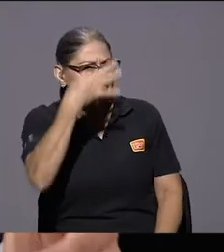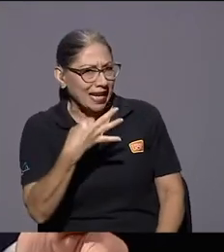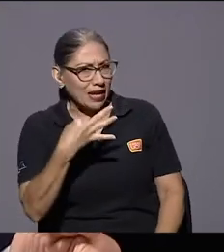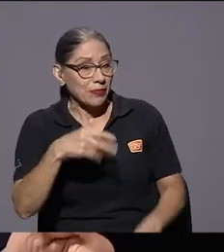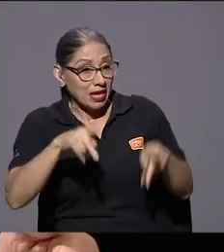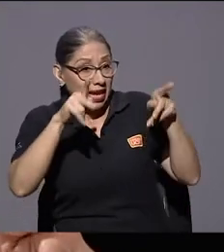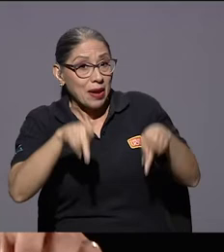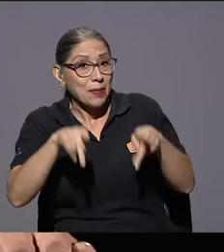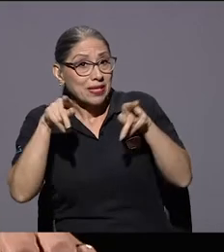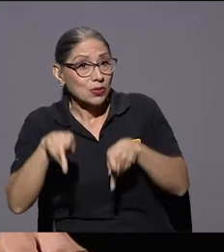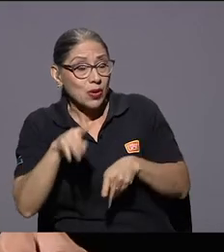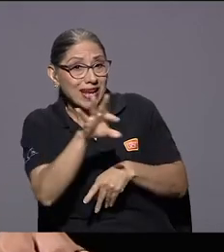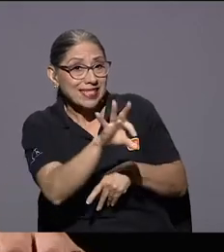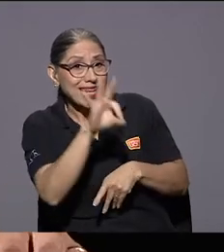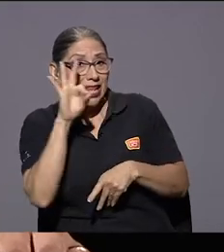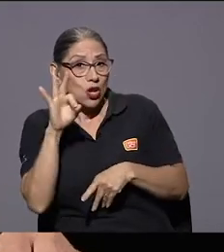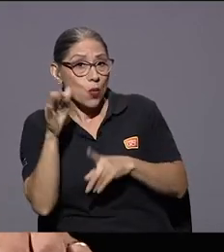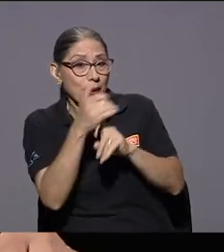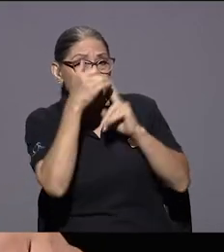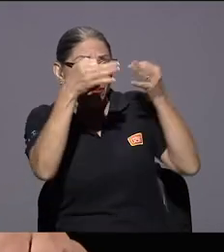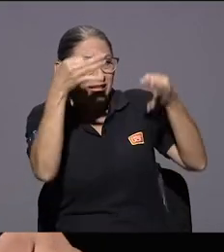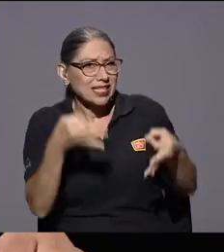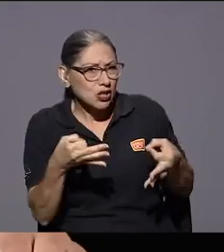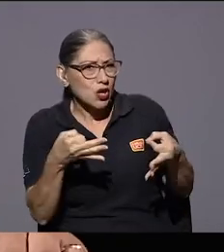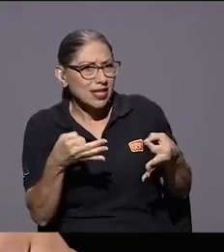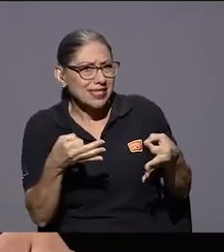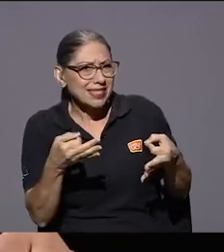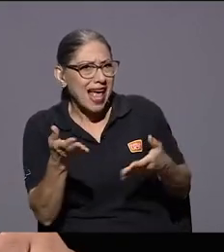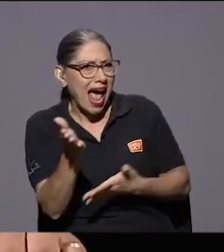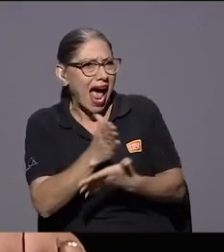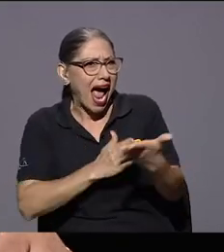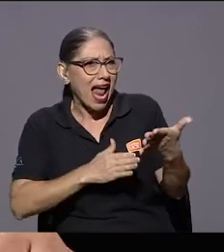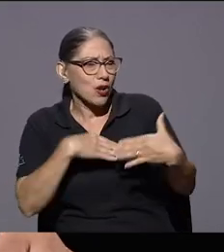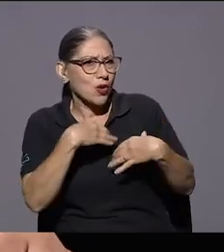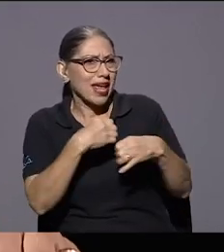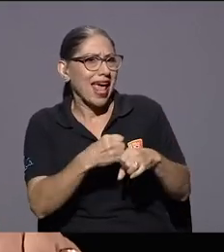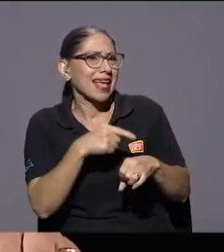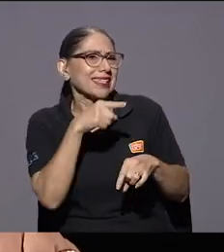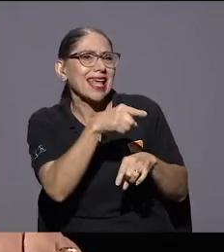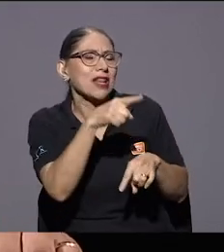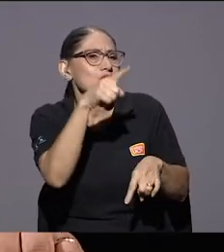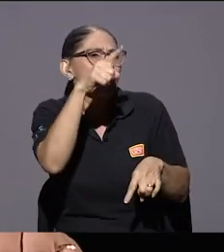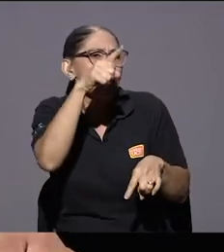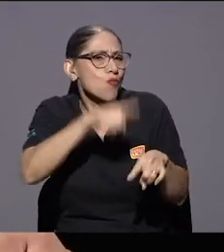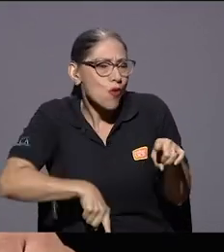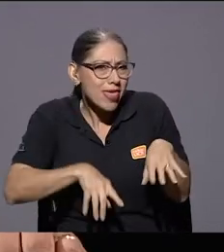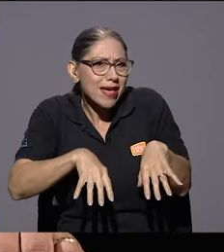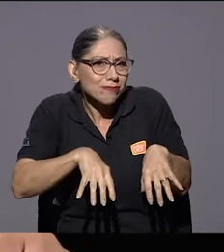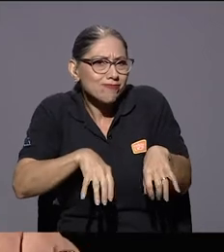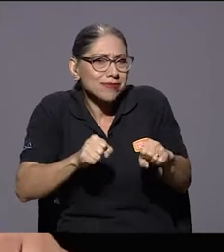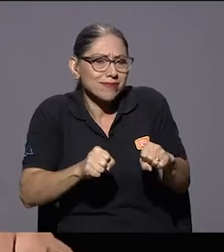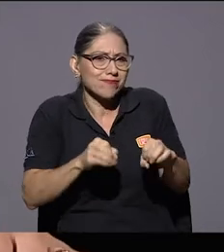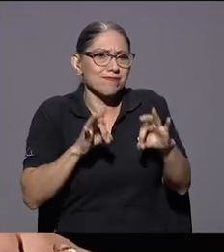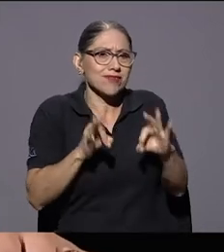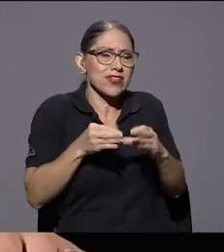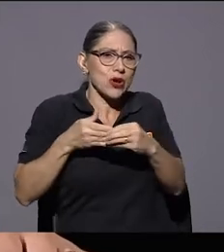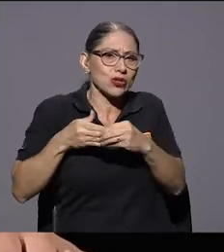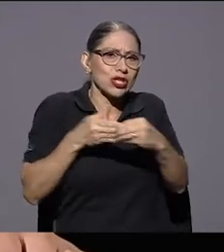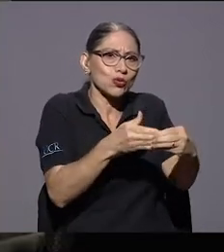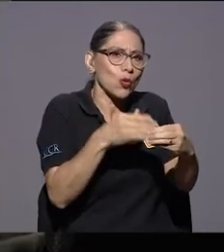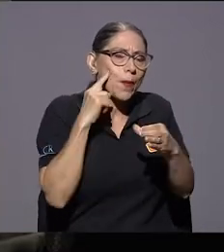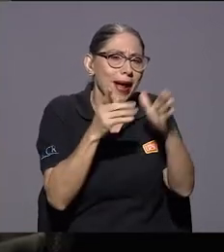elegido para tomar esas decisiones, hay algo que le vete para verdaderamente tomar un liderazgo concienzudo y poner las cosas en